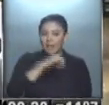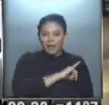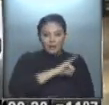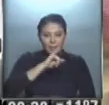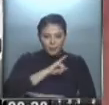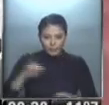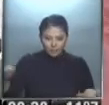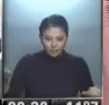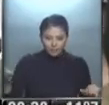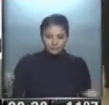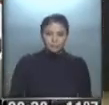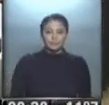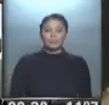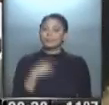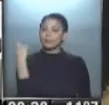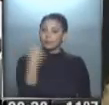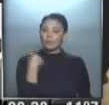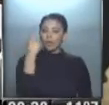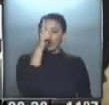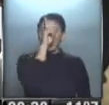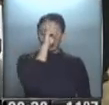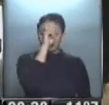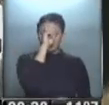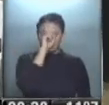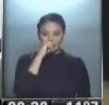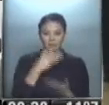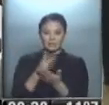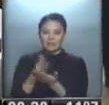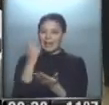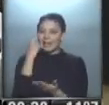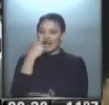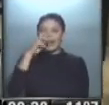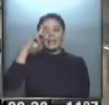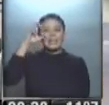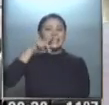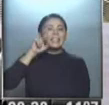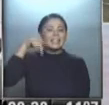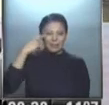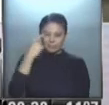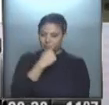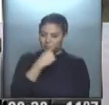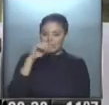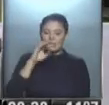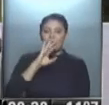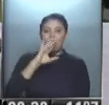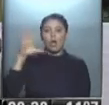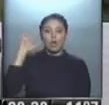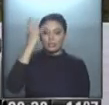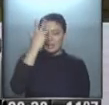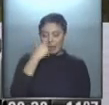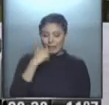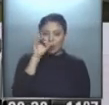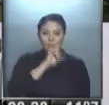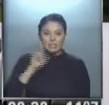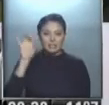campaña, somos del hospital, de la sección retina del Hospital de Clínicas José de San Martín, de la Universidad